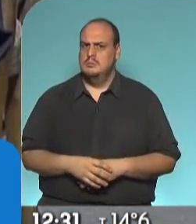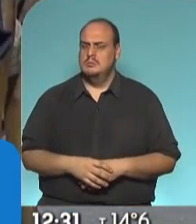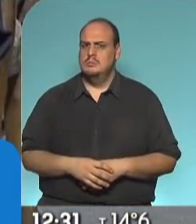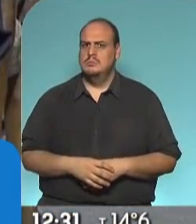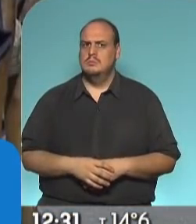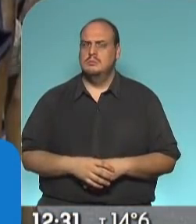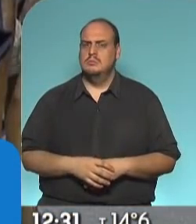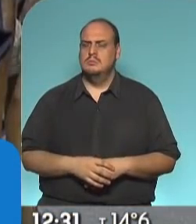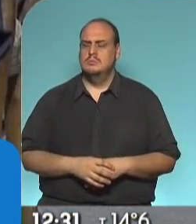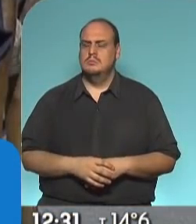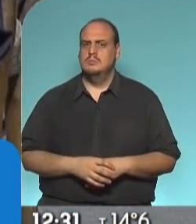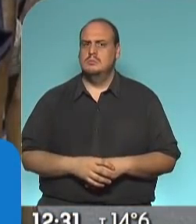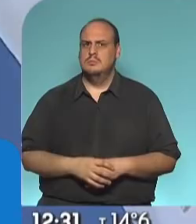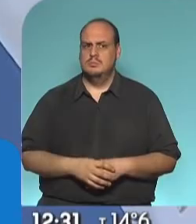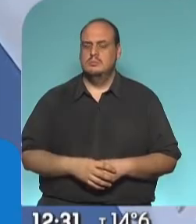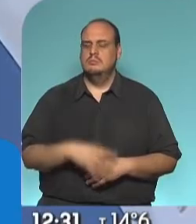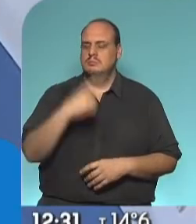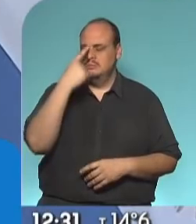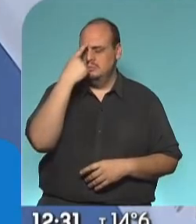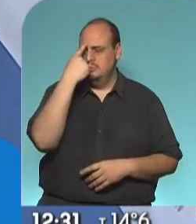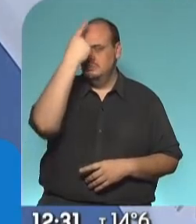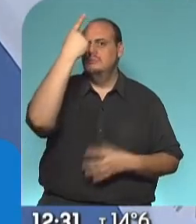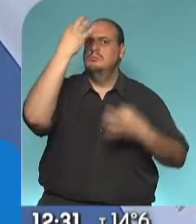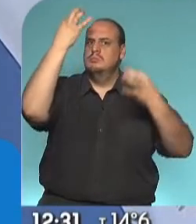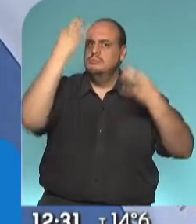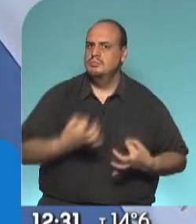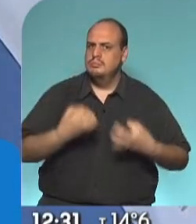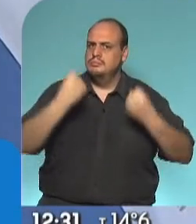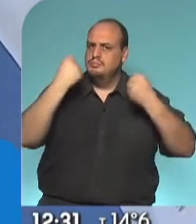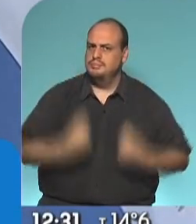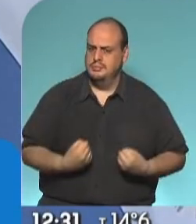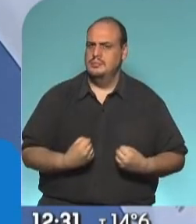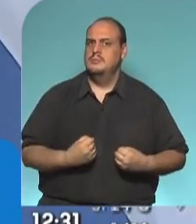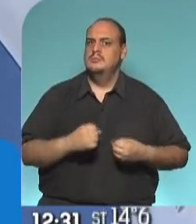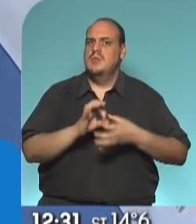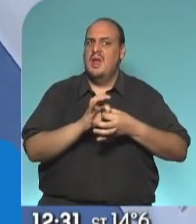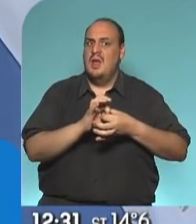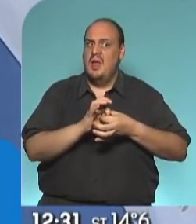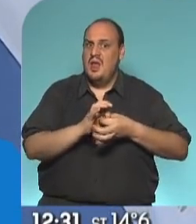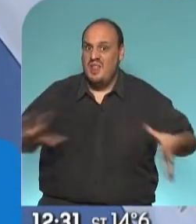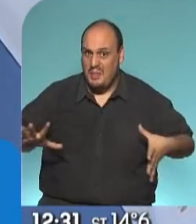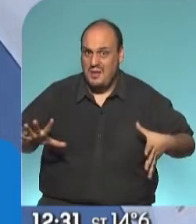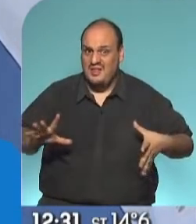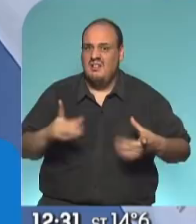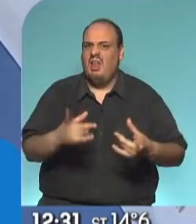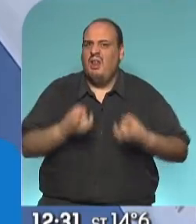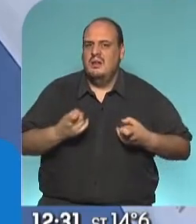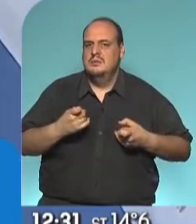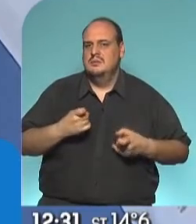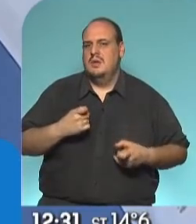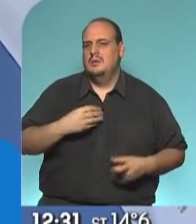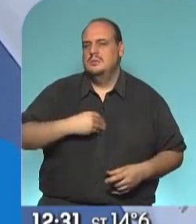Lo hizo convencido de que la causa de la independencia, para lograrla solo bastaba el orgullo